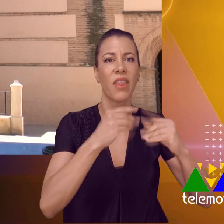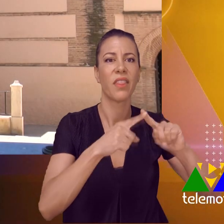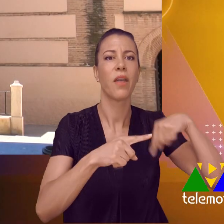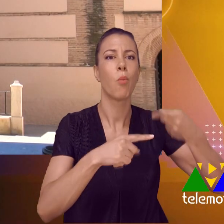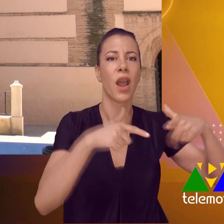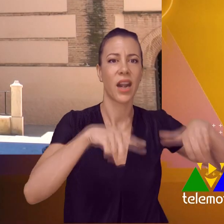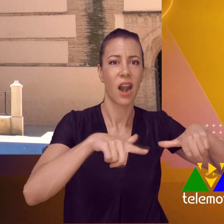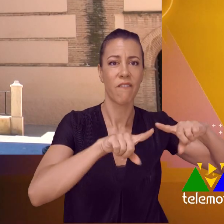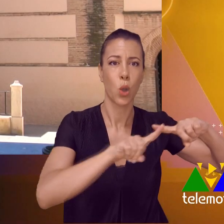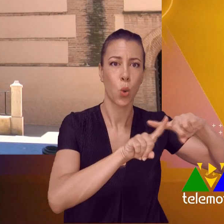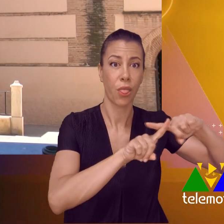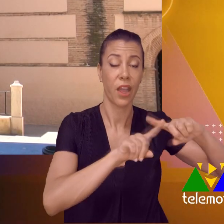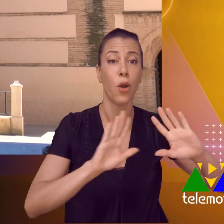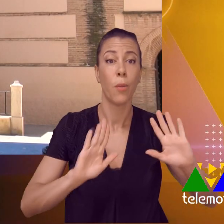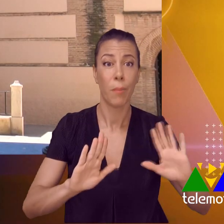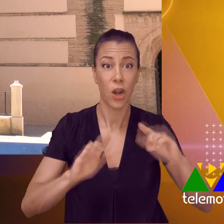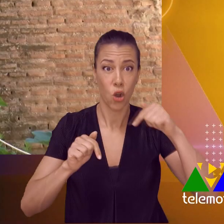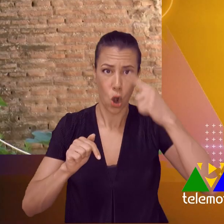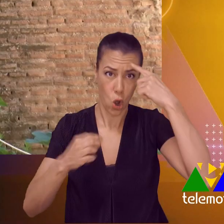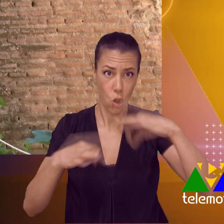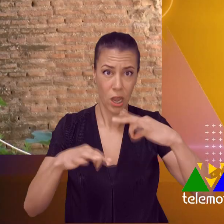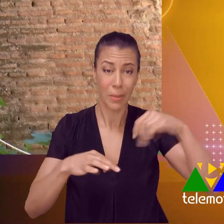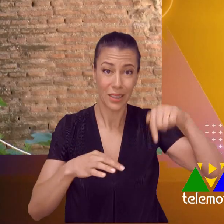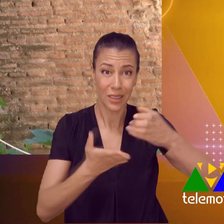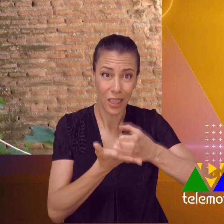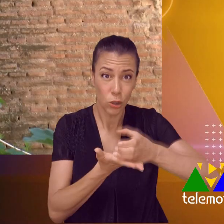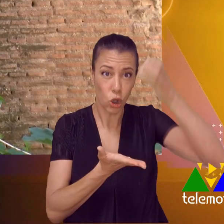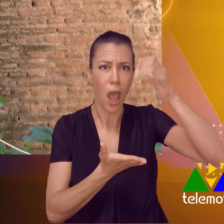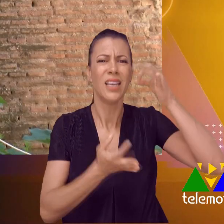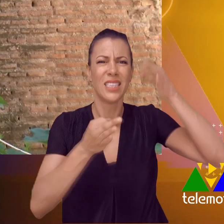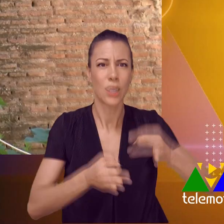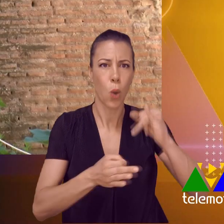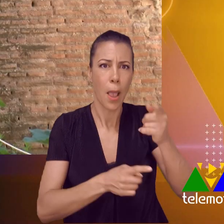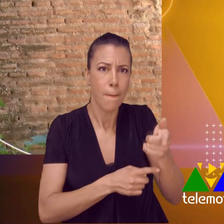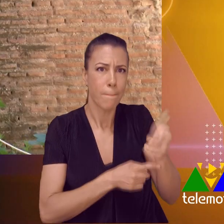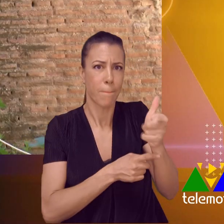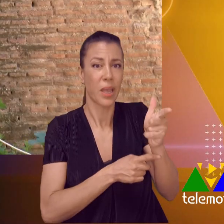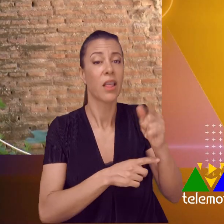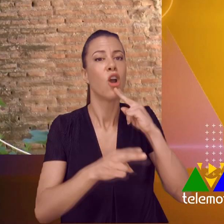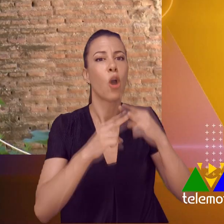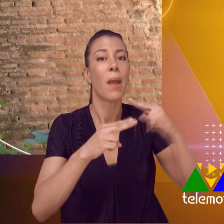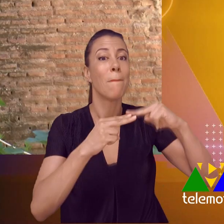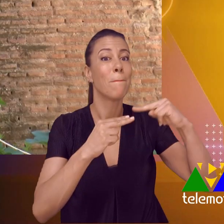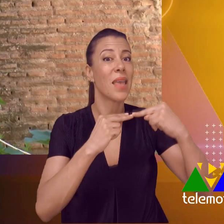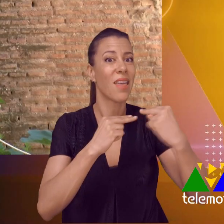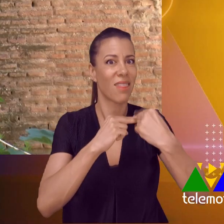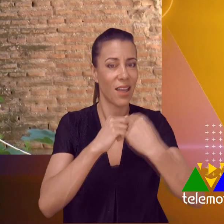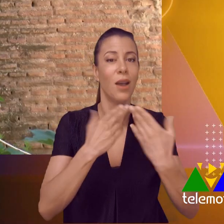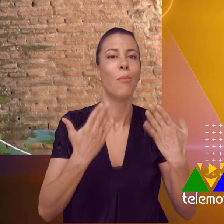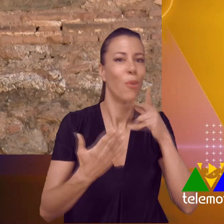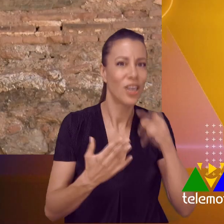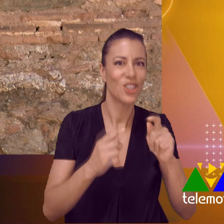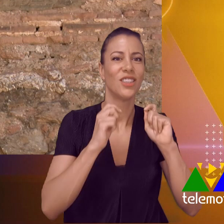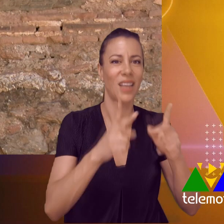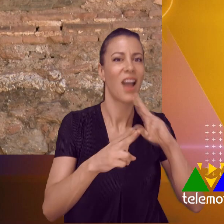crucero. Y lógicamente en esta torre habría un cañón, una pieza de artillería, y de ahí viene el nombre de la calle, ¿no? La calle de